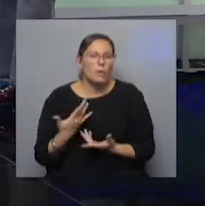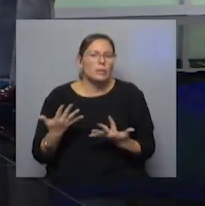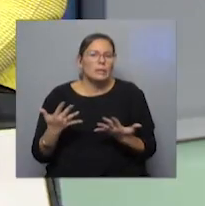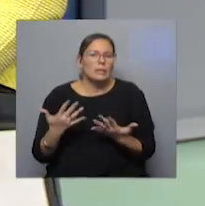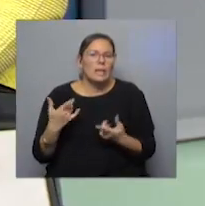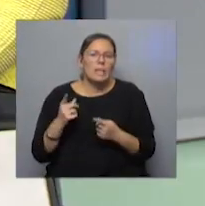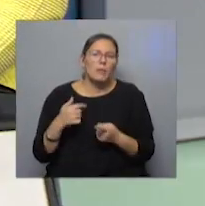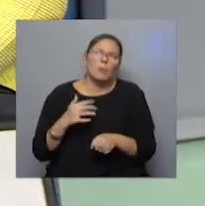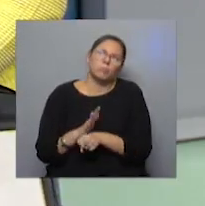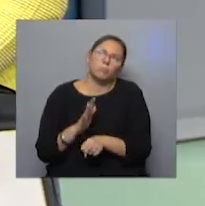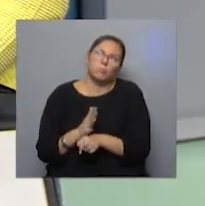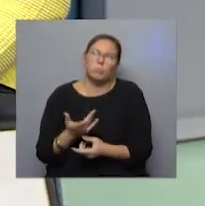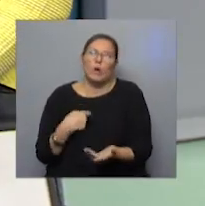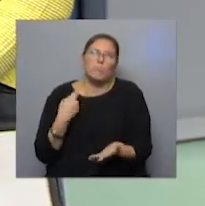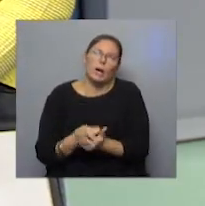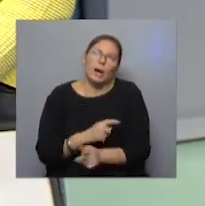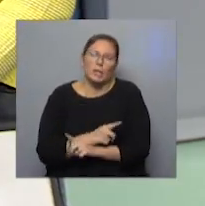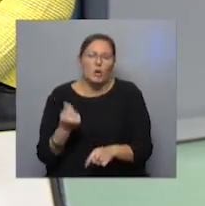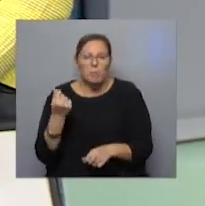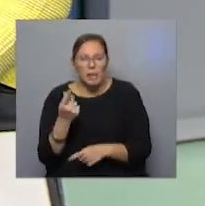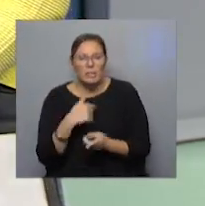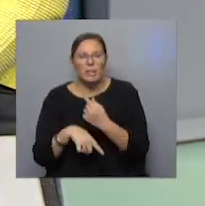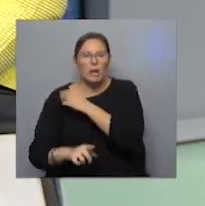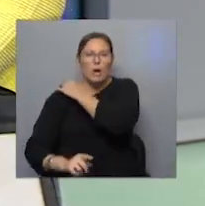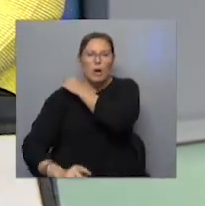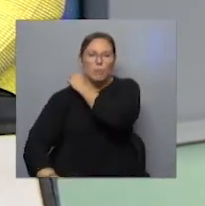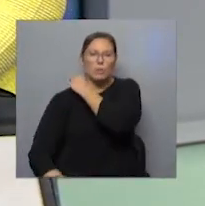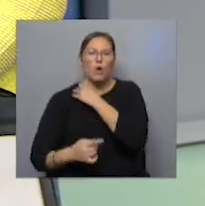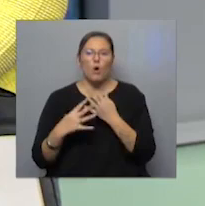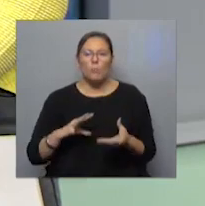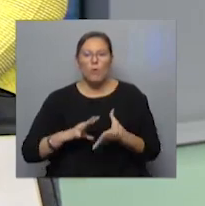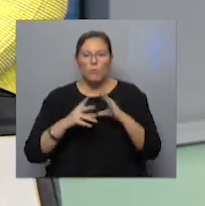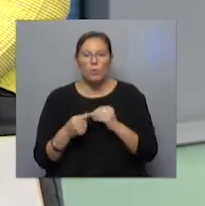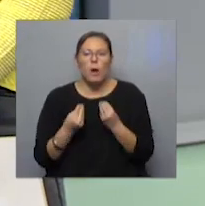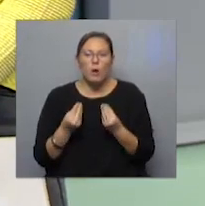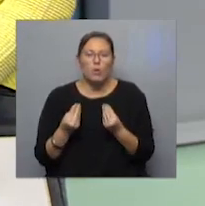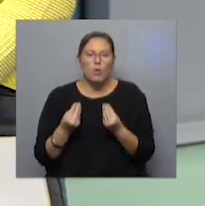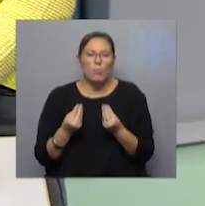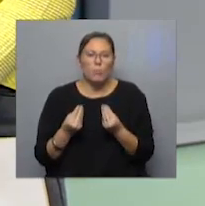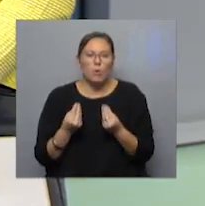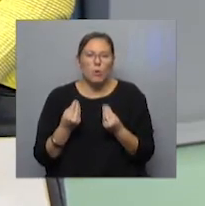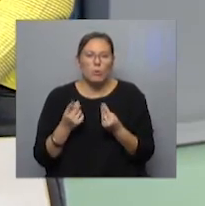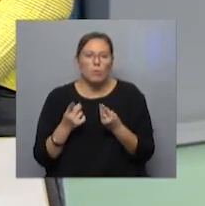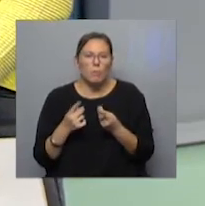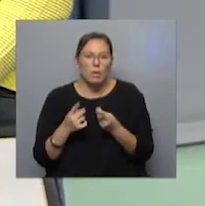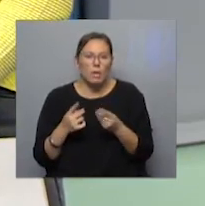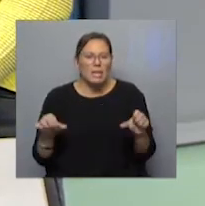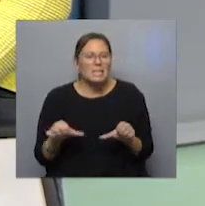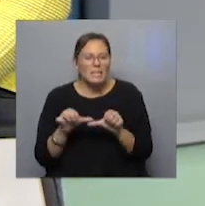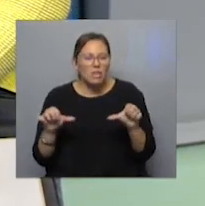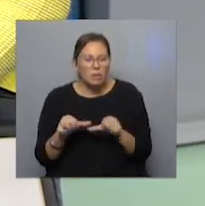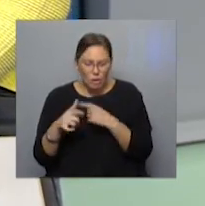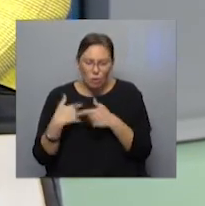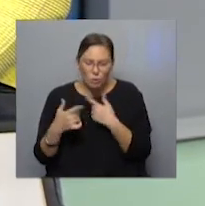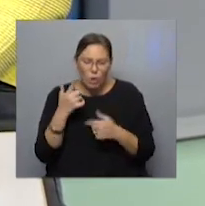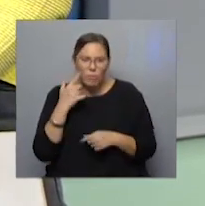¿Qué hay que pagar? Digo, obviamente, no, ¿qué hay que pagar? Esa la decisión, yo no digo eso, sino que ¿qué hay que pagar para mantener esto vivo